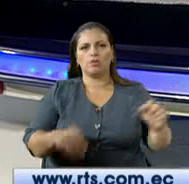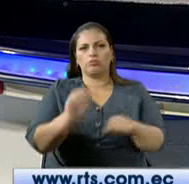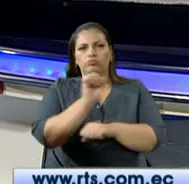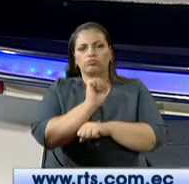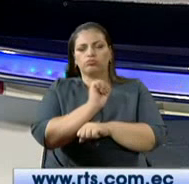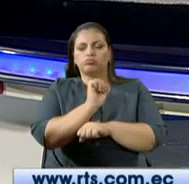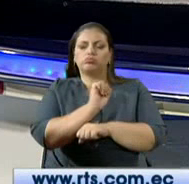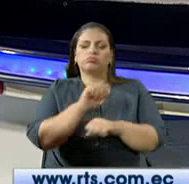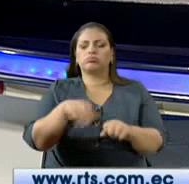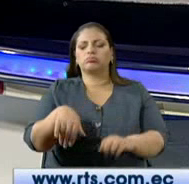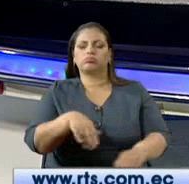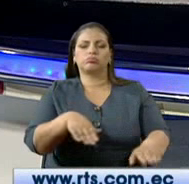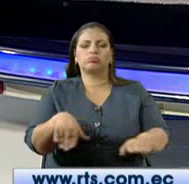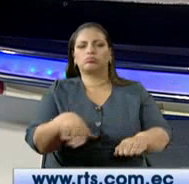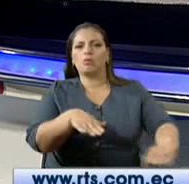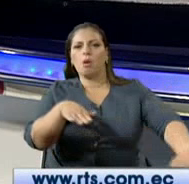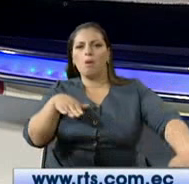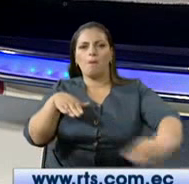Veamos.